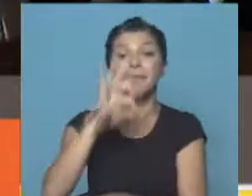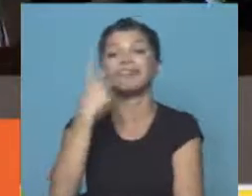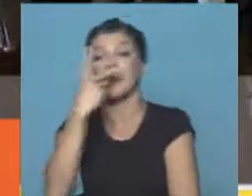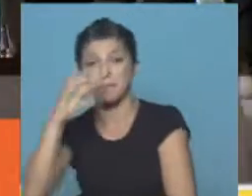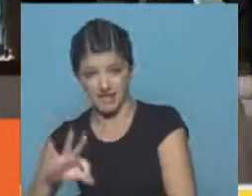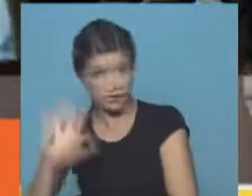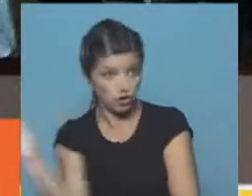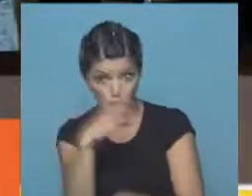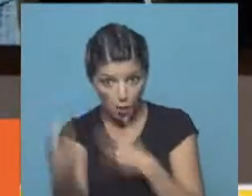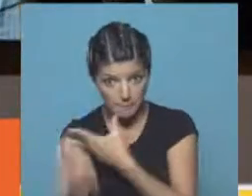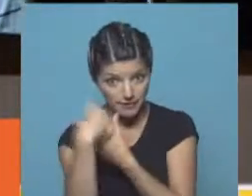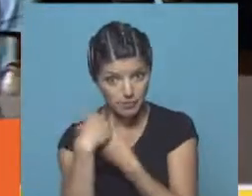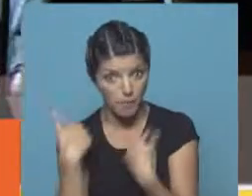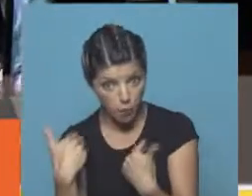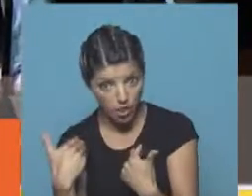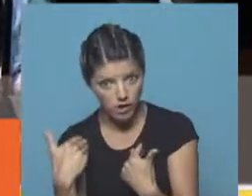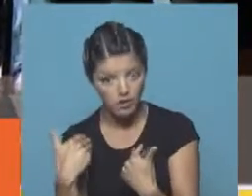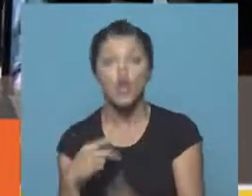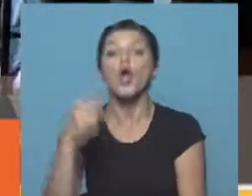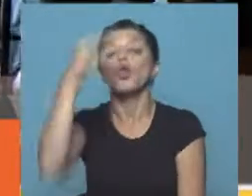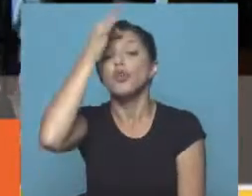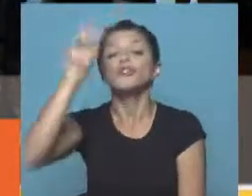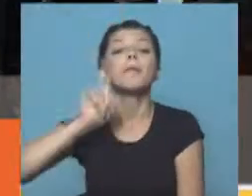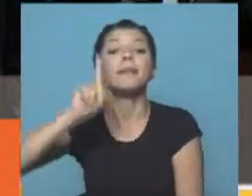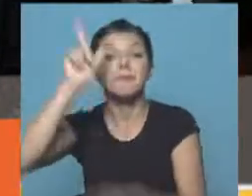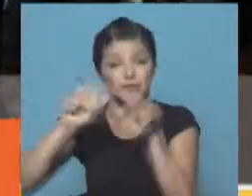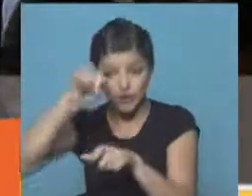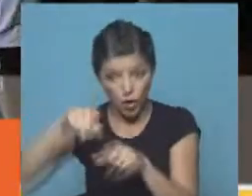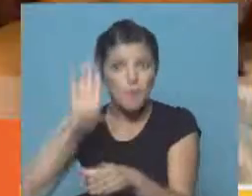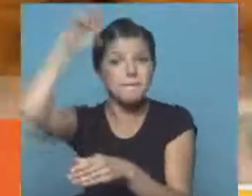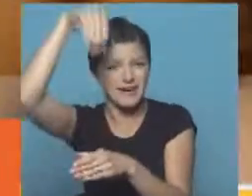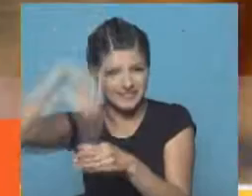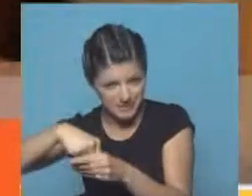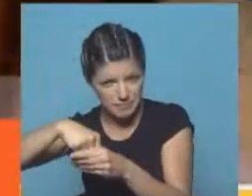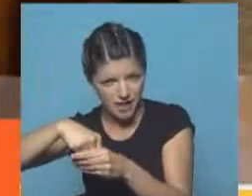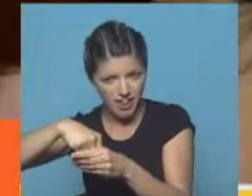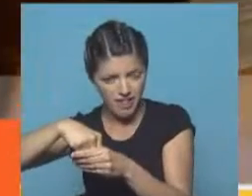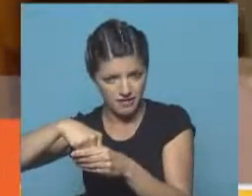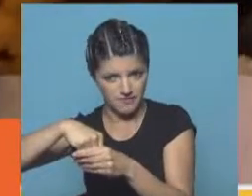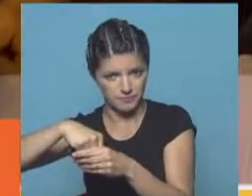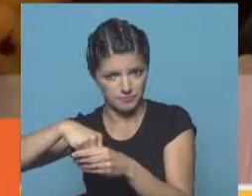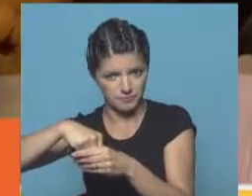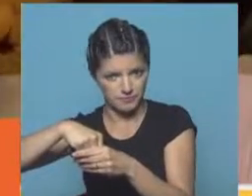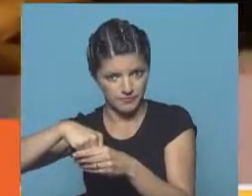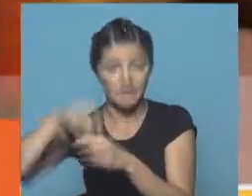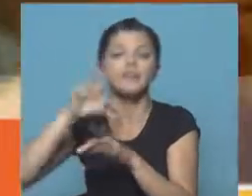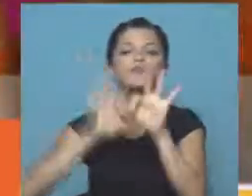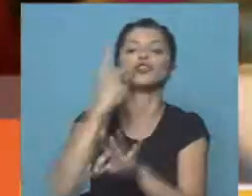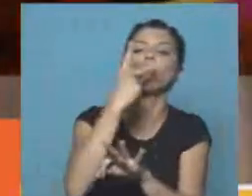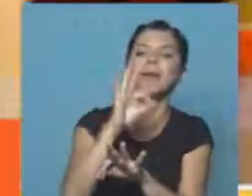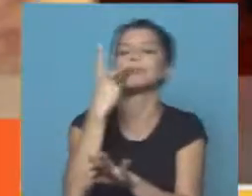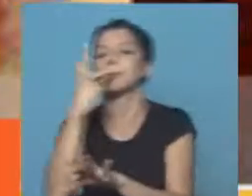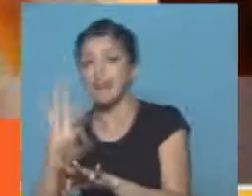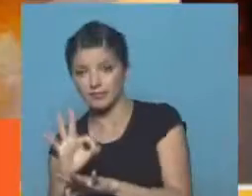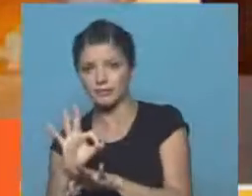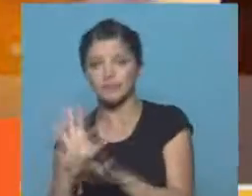participar. Tenemos más de 12.000 personas que están hoy participando de este programa, a través, impulsando mejoras,